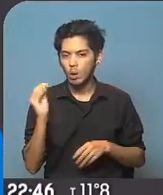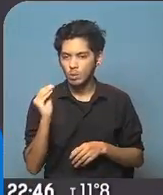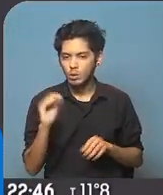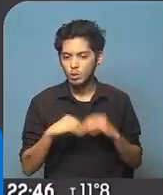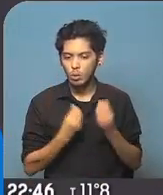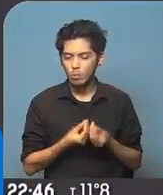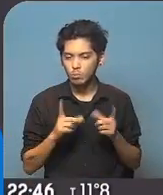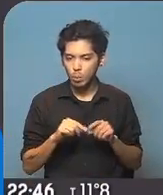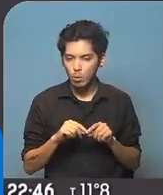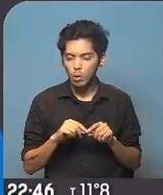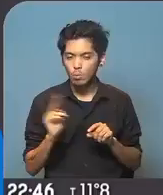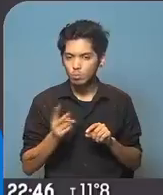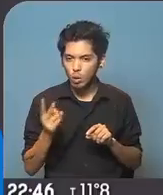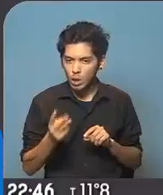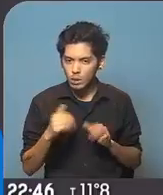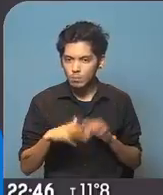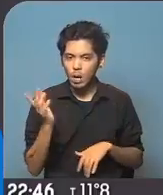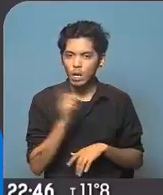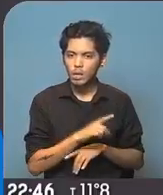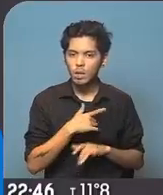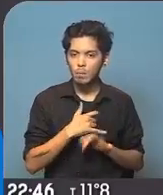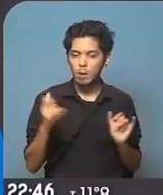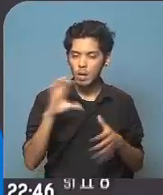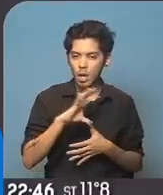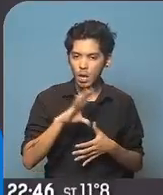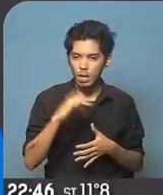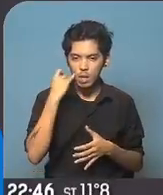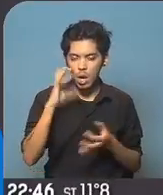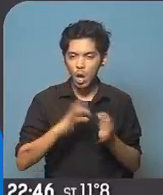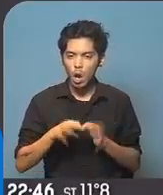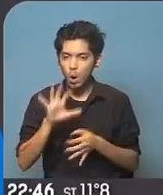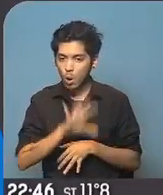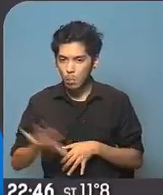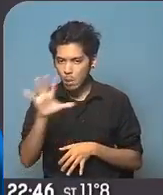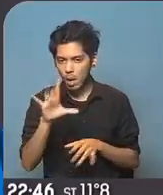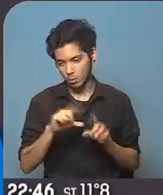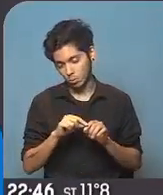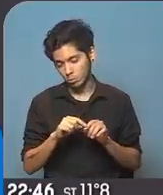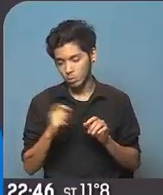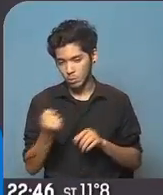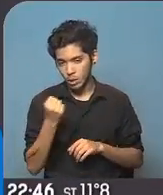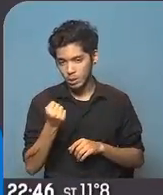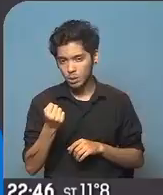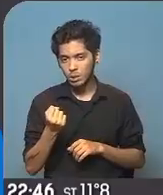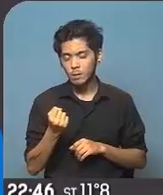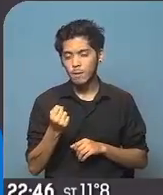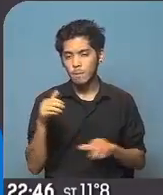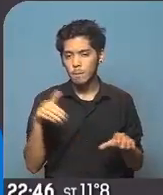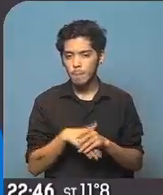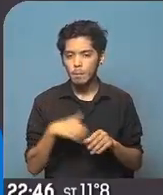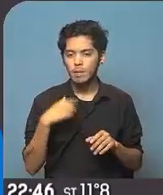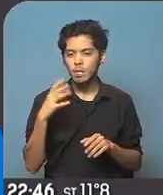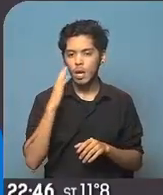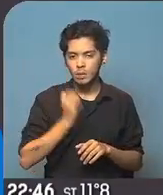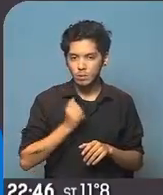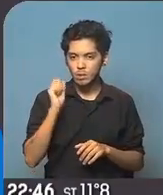muertes supera la media latinoamericana y europea, ese es un dato. El otro dato, la intervención militar